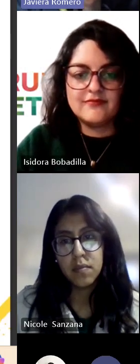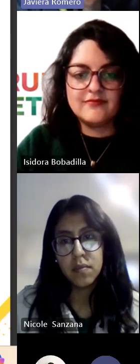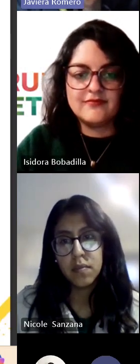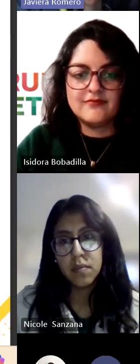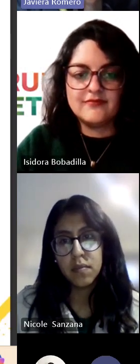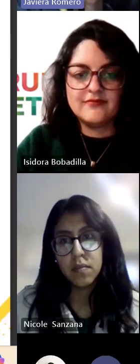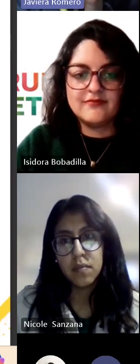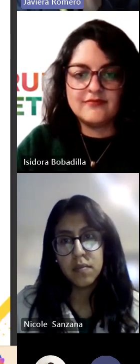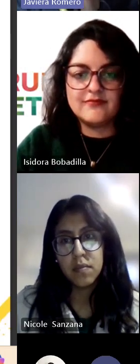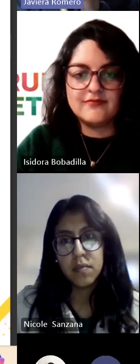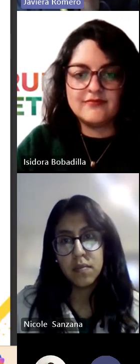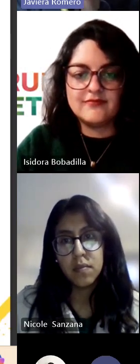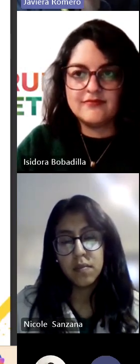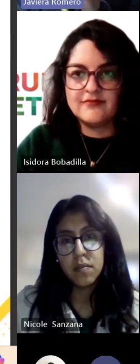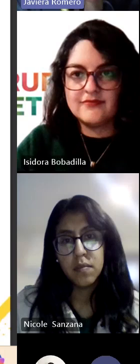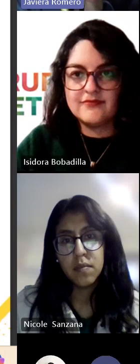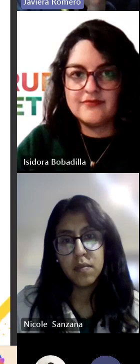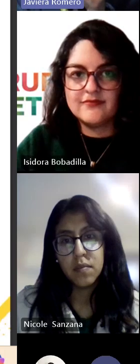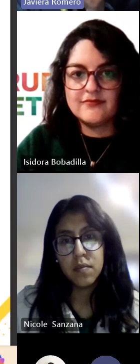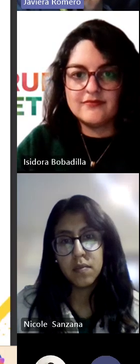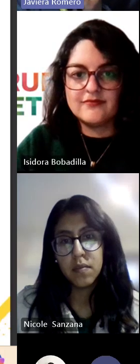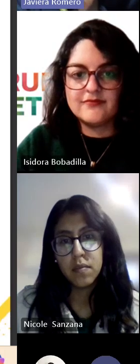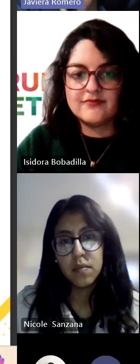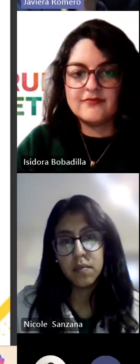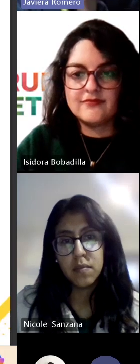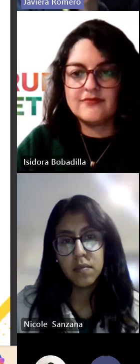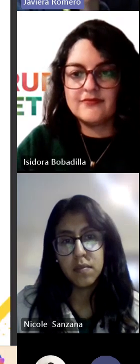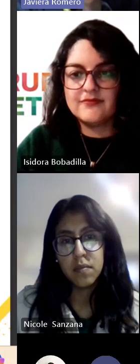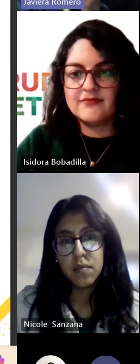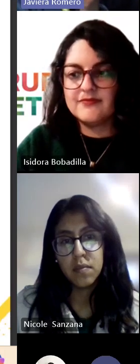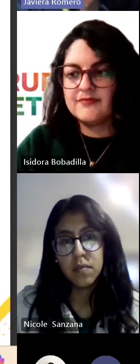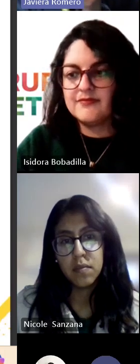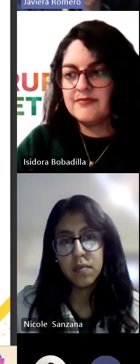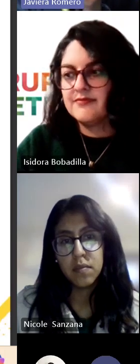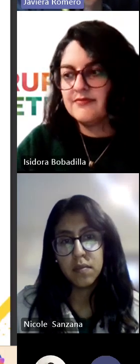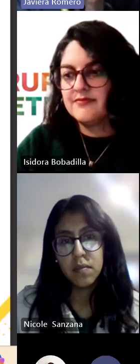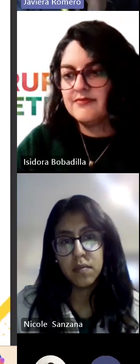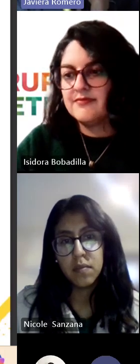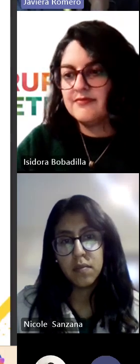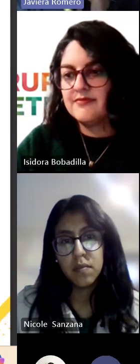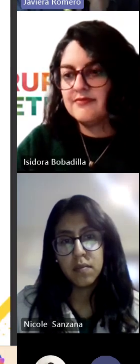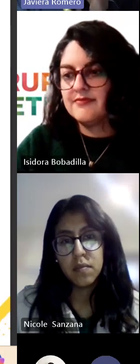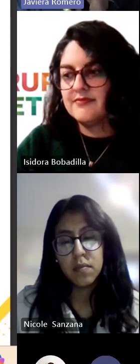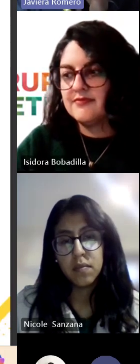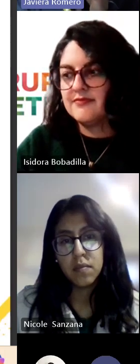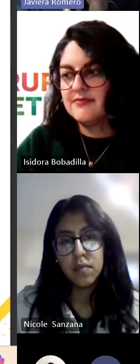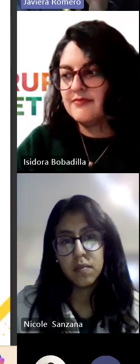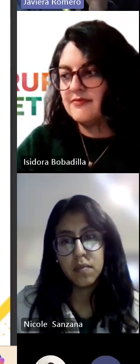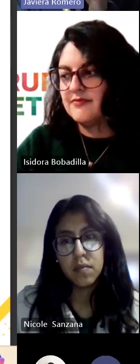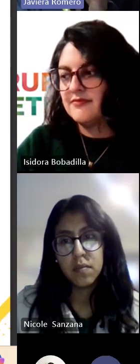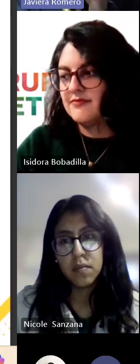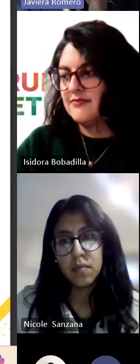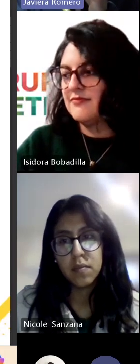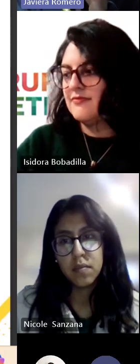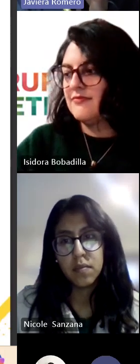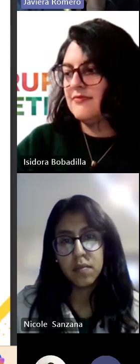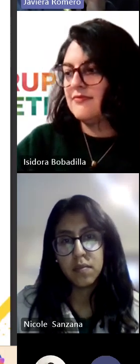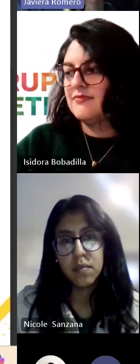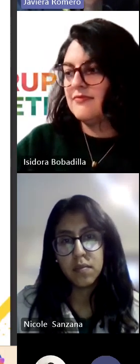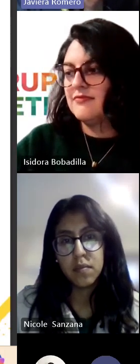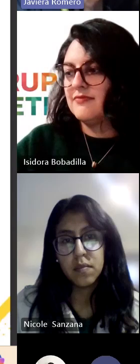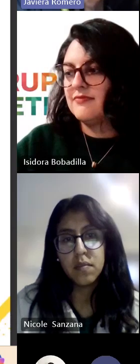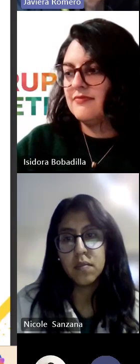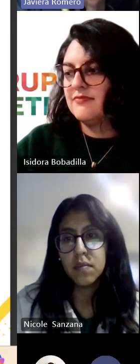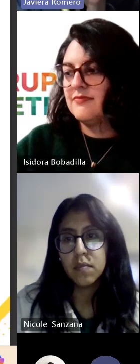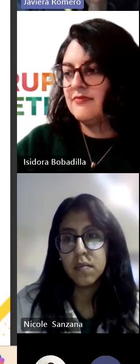estar a lo mejor algún estudiante, puede haber algún directivo, alguien de convivencia escolar. Si necesitan